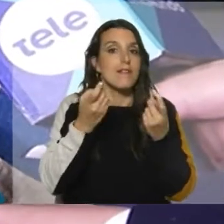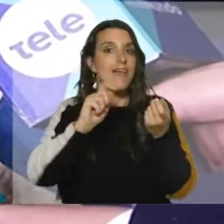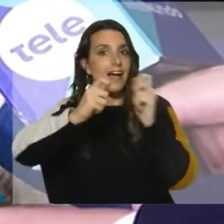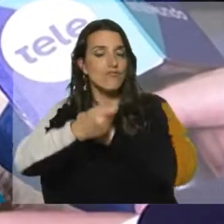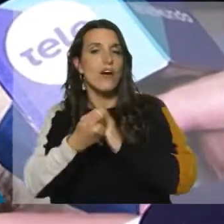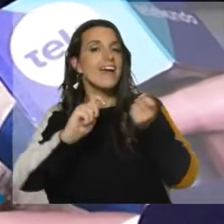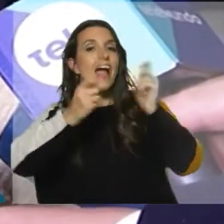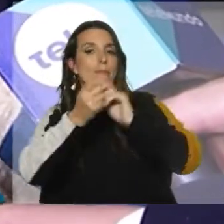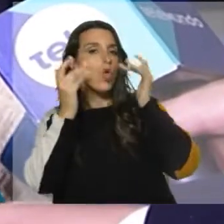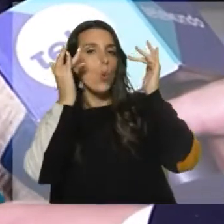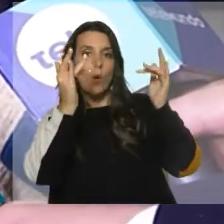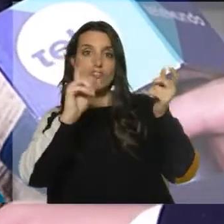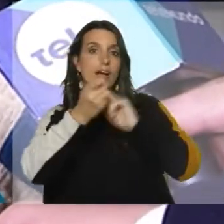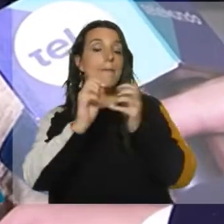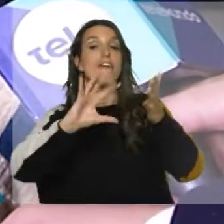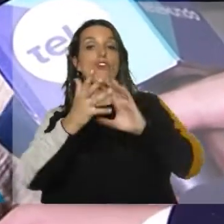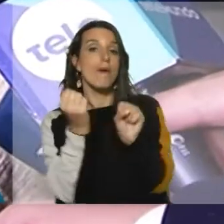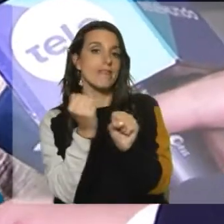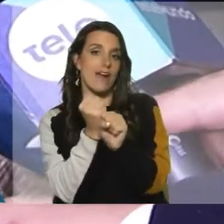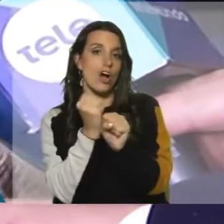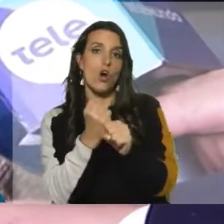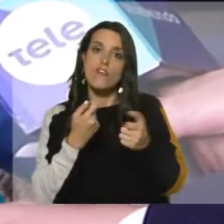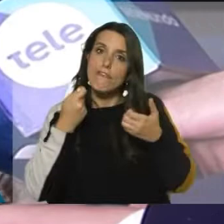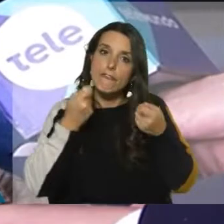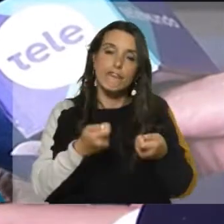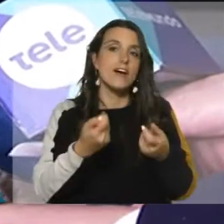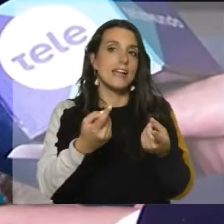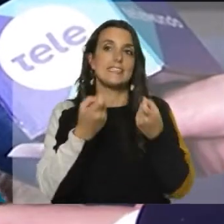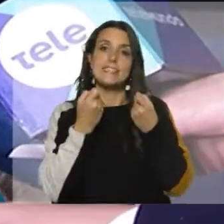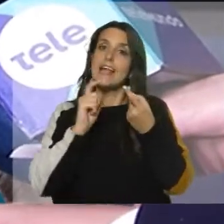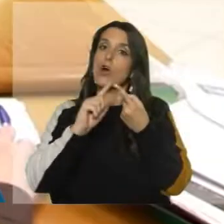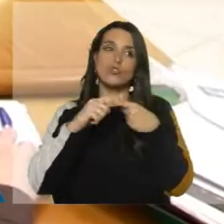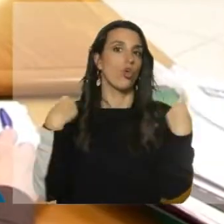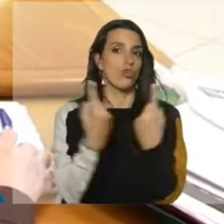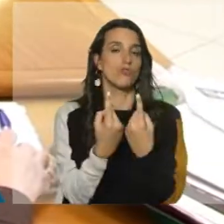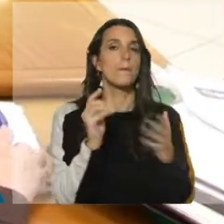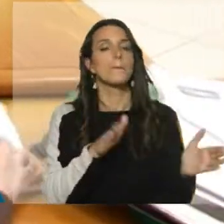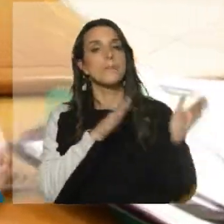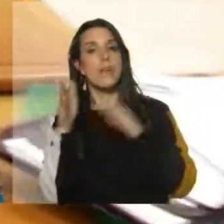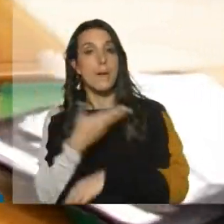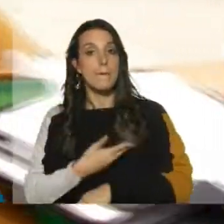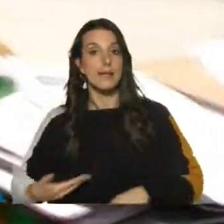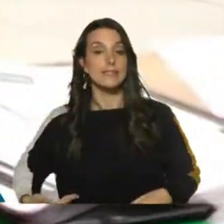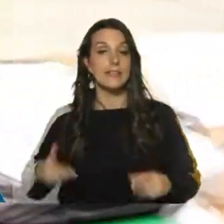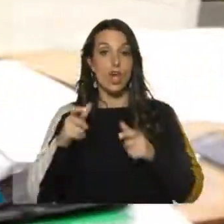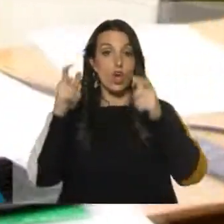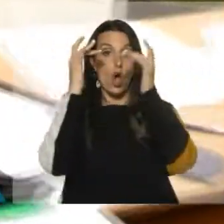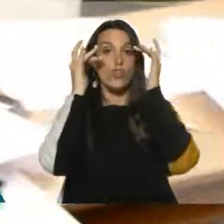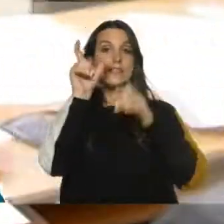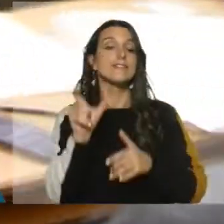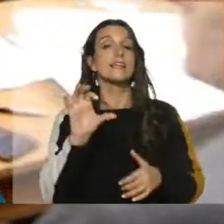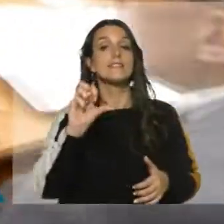Esta transformación cambia condiciones laborales y eso estamos insistiendo que tiene que pasar por la negociación colectiva. A todo esto, el presidente del CODICEN, Robert